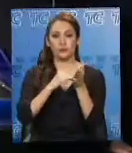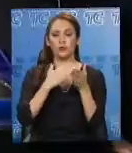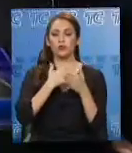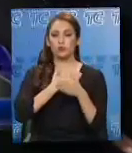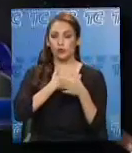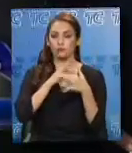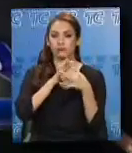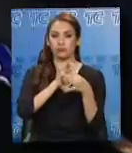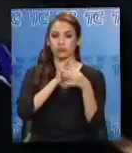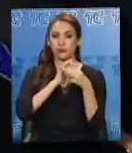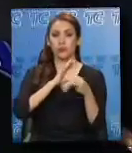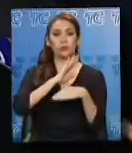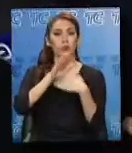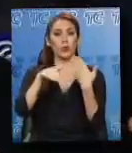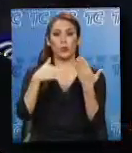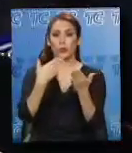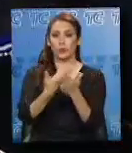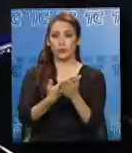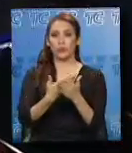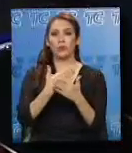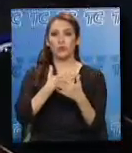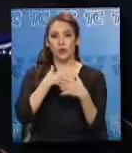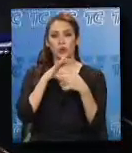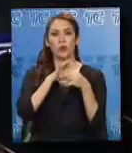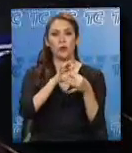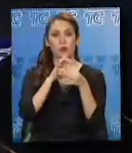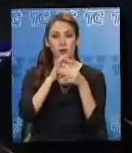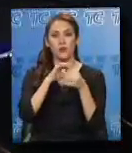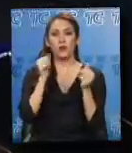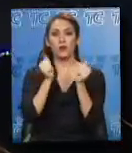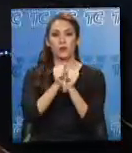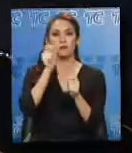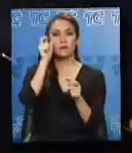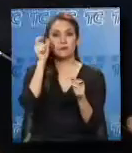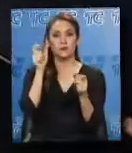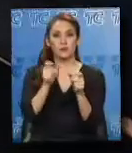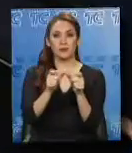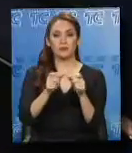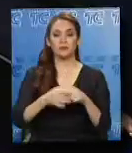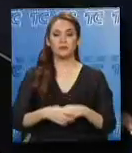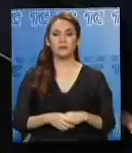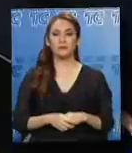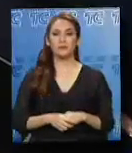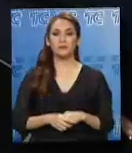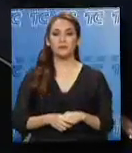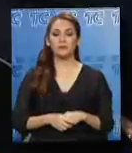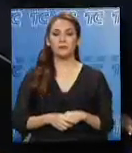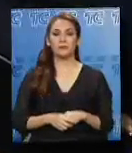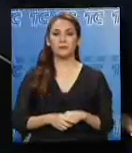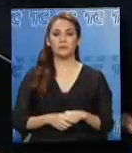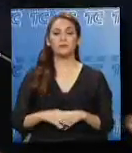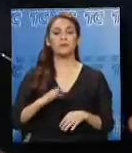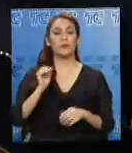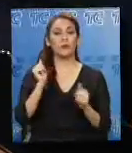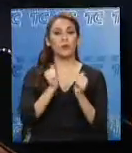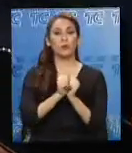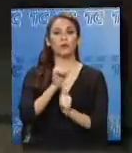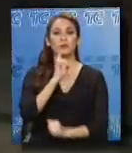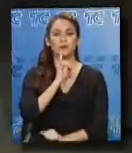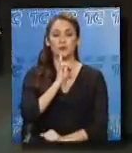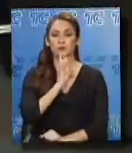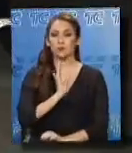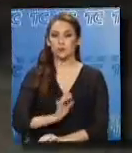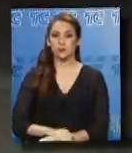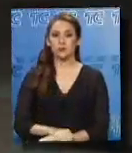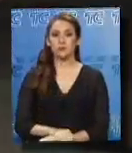Colaboraré en todo con nuestra fiscalía a través de ella con los Estados Unidos.